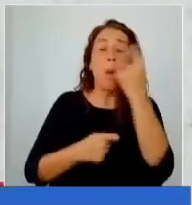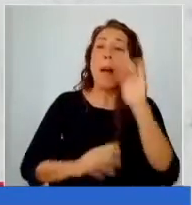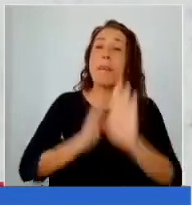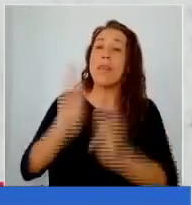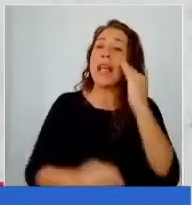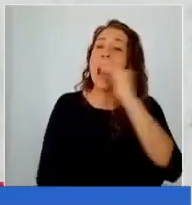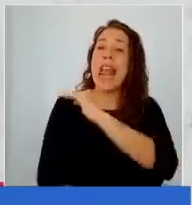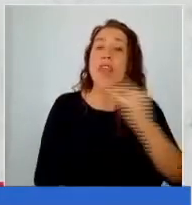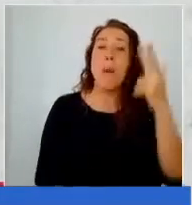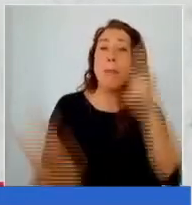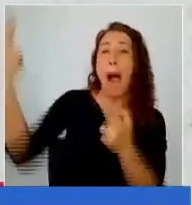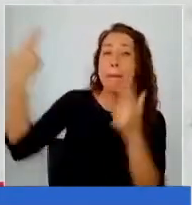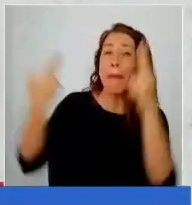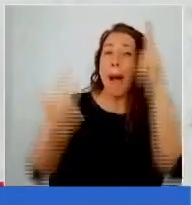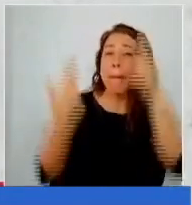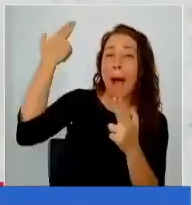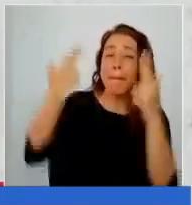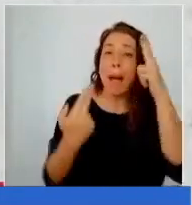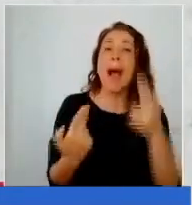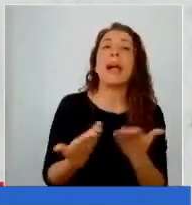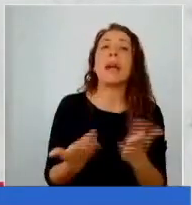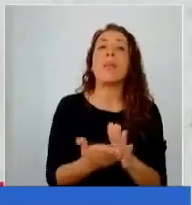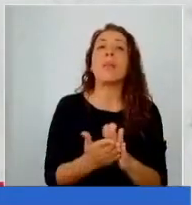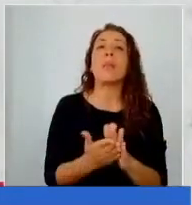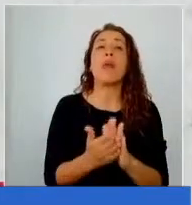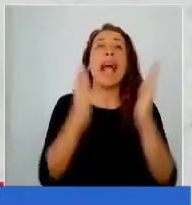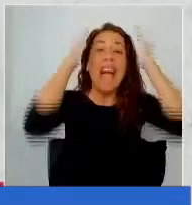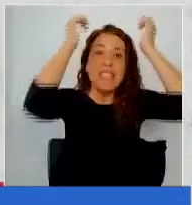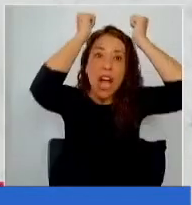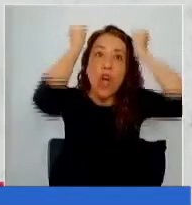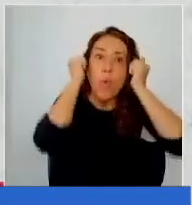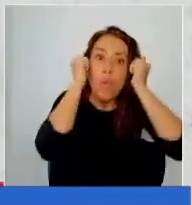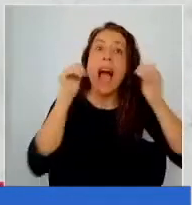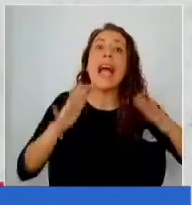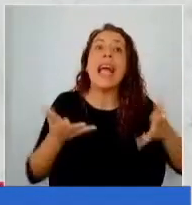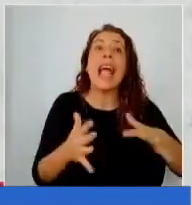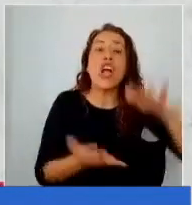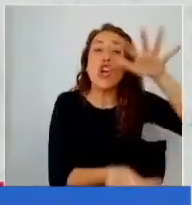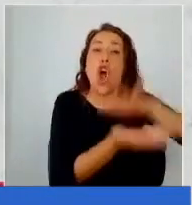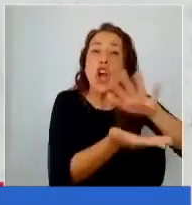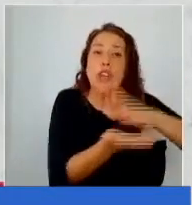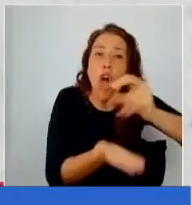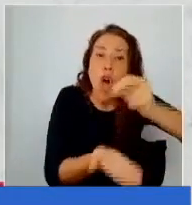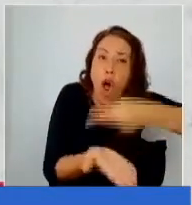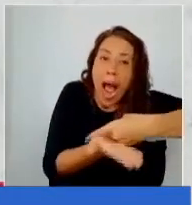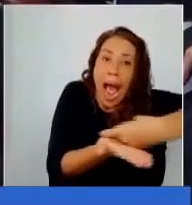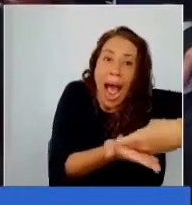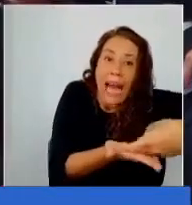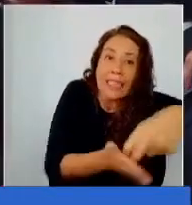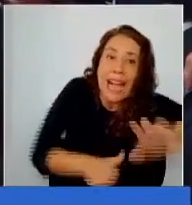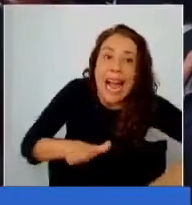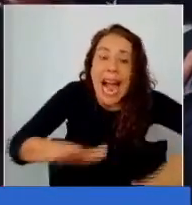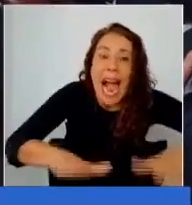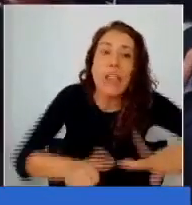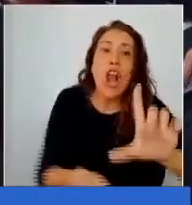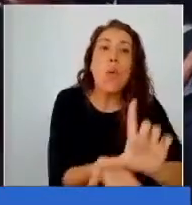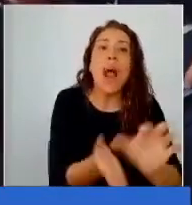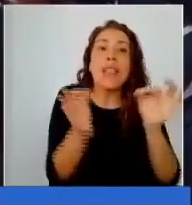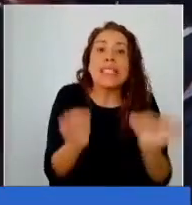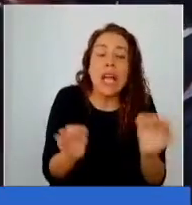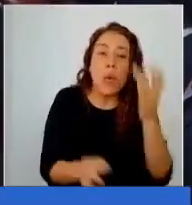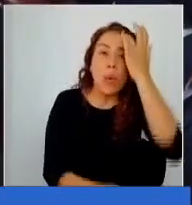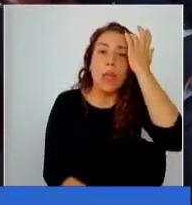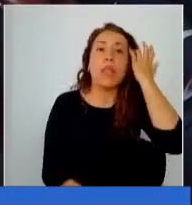con medidas como cubrir sus cabezas usando colchonetas y arrastrarse gateando hacia una zona de seguridad Me pregunto